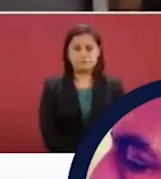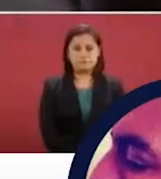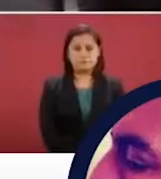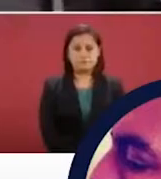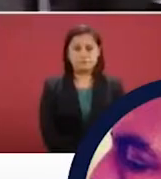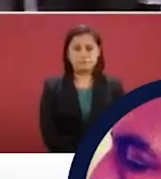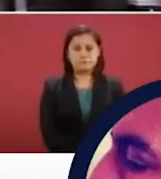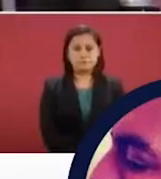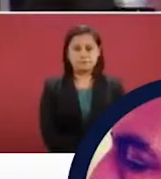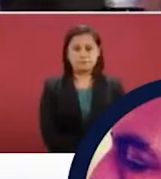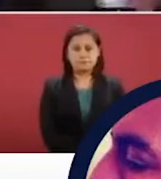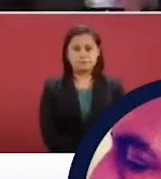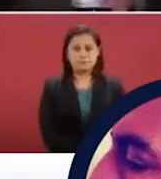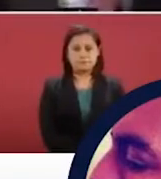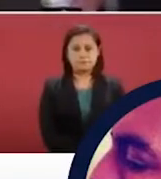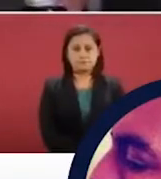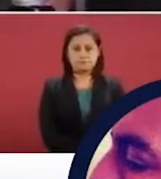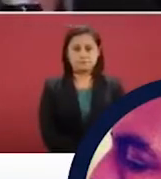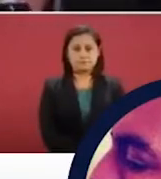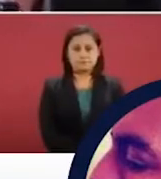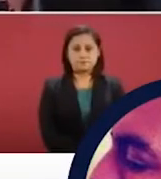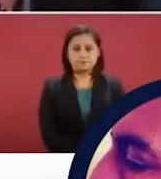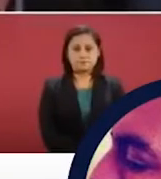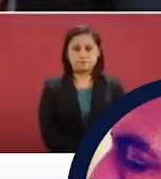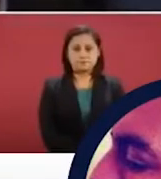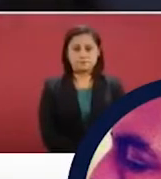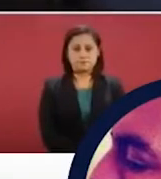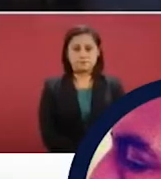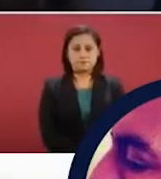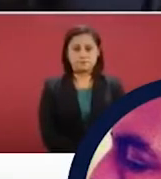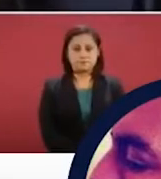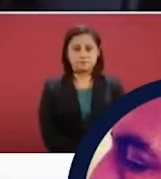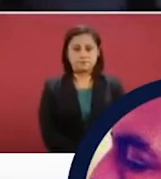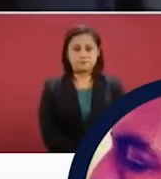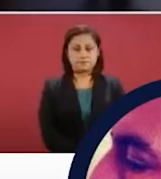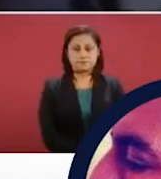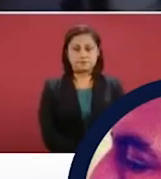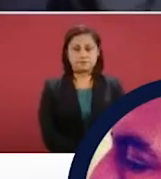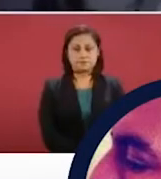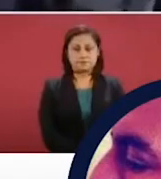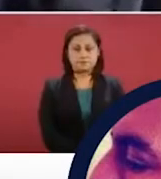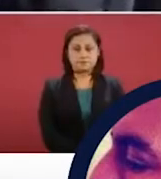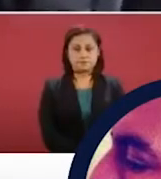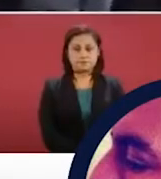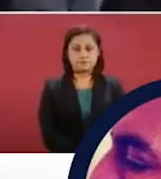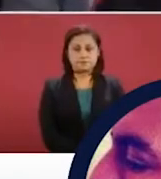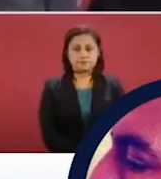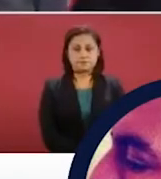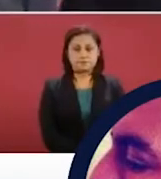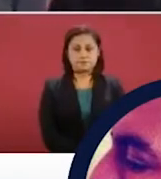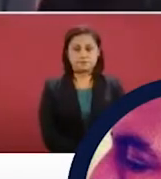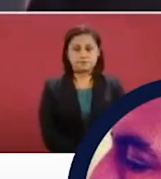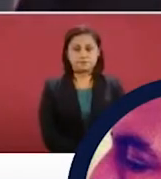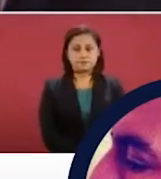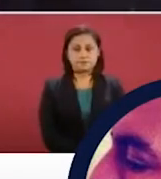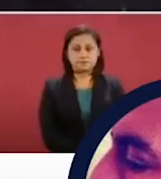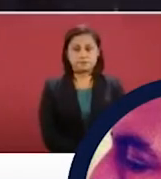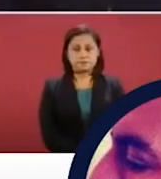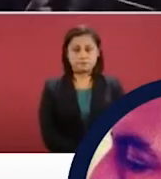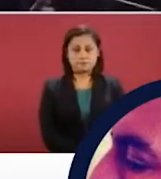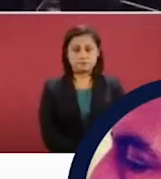muy pendientes del mensaje que dio el presidente Andrés Manuel López Obrador. Él dijo que es muy importante porque pues la inversión privada en el